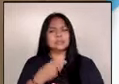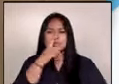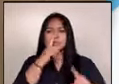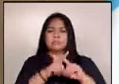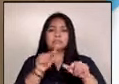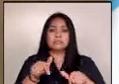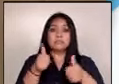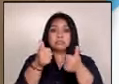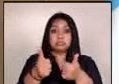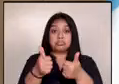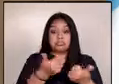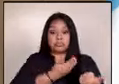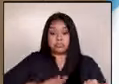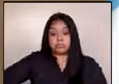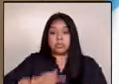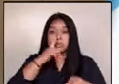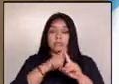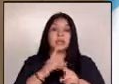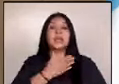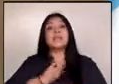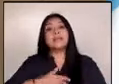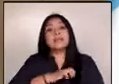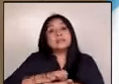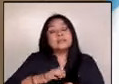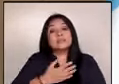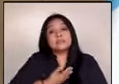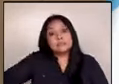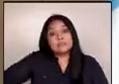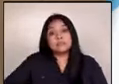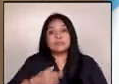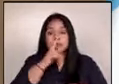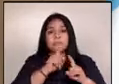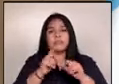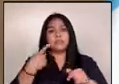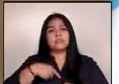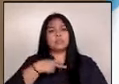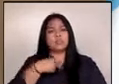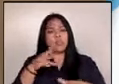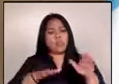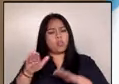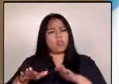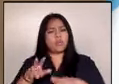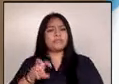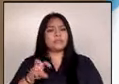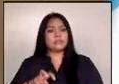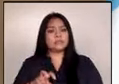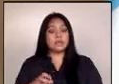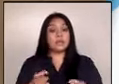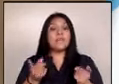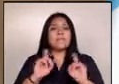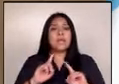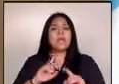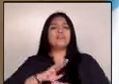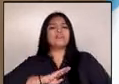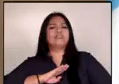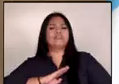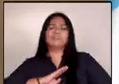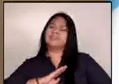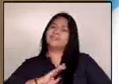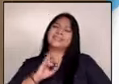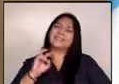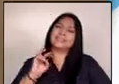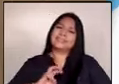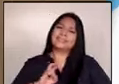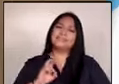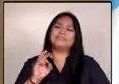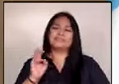gobernanza y el estado del derecho esto es las condiciones necesarias pero no siempre suficientes para